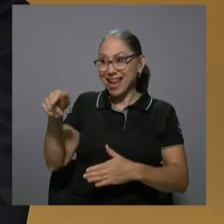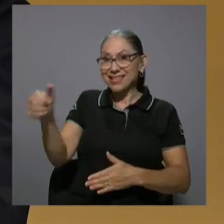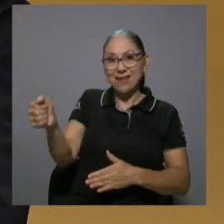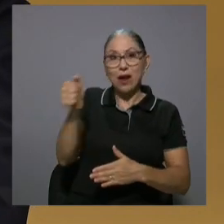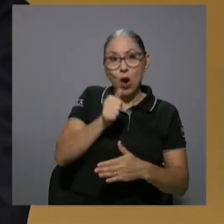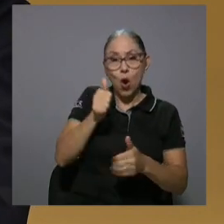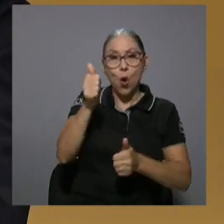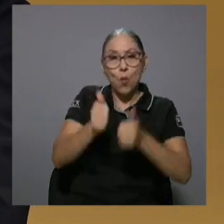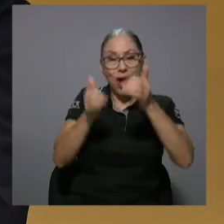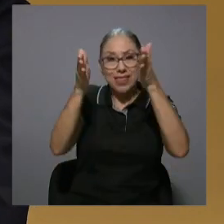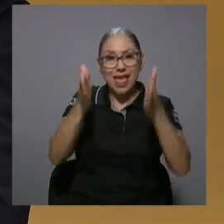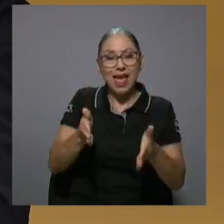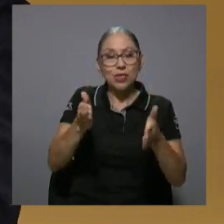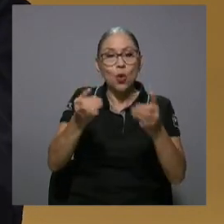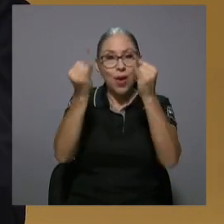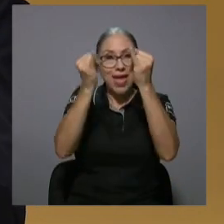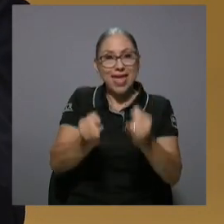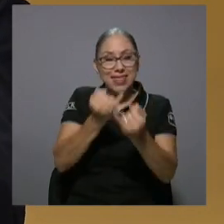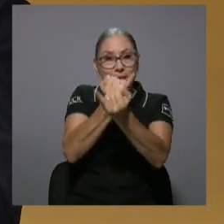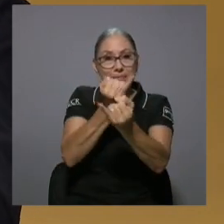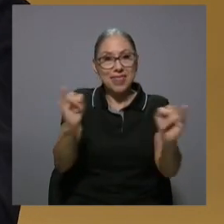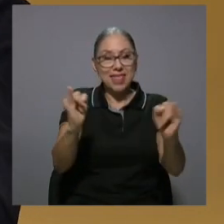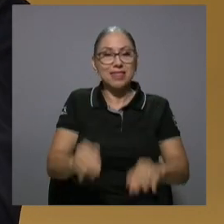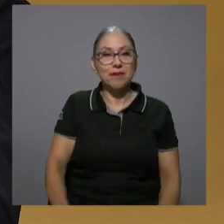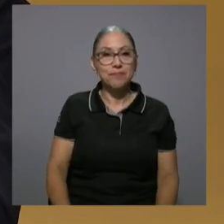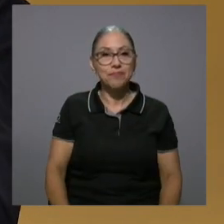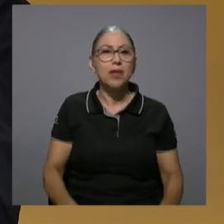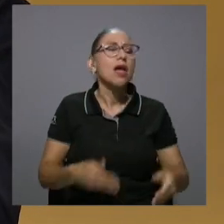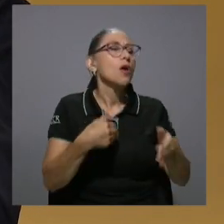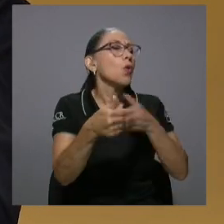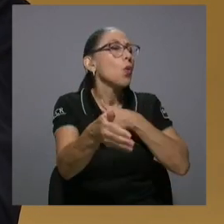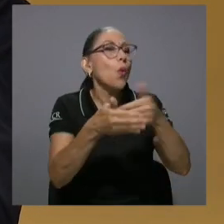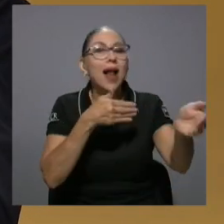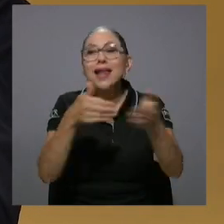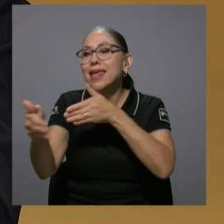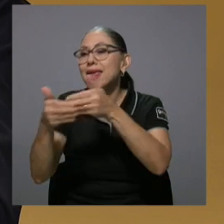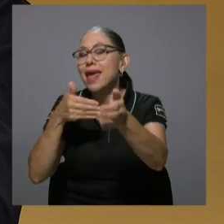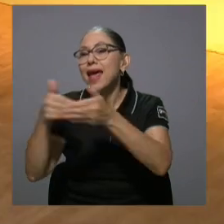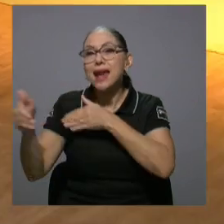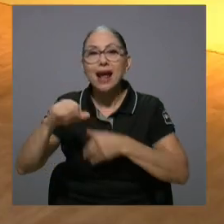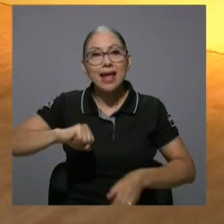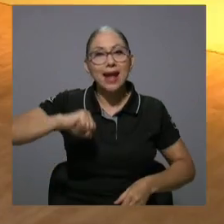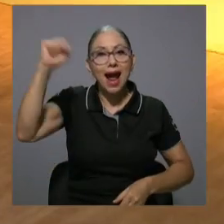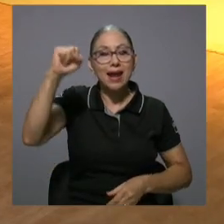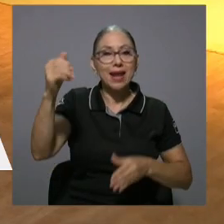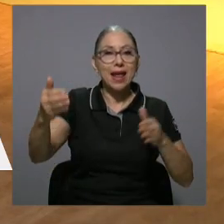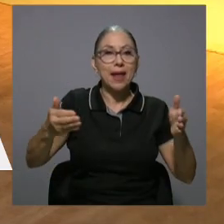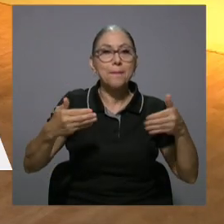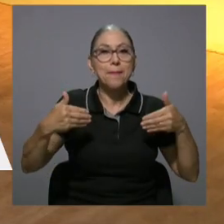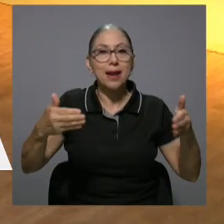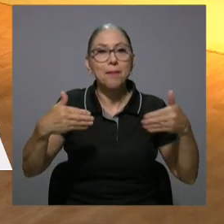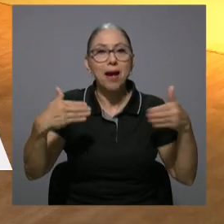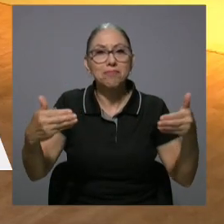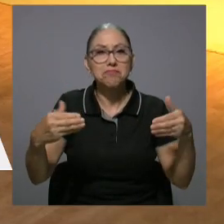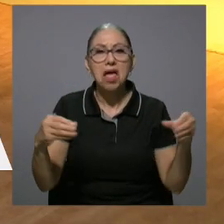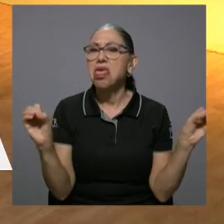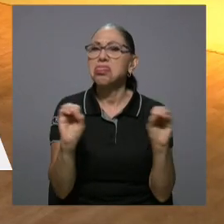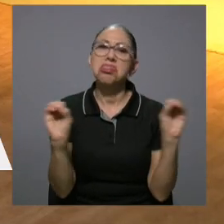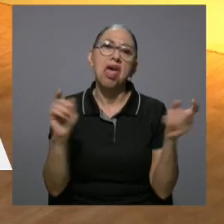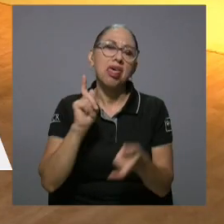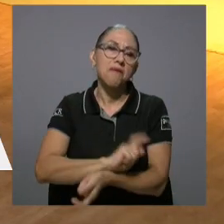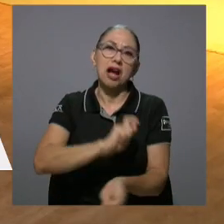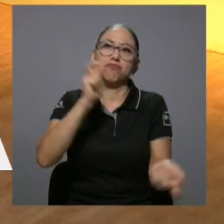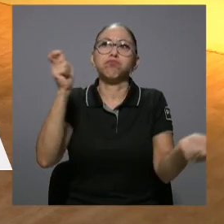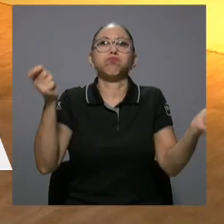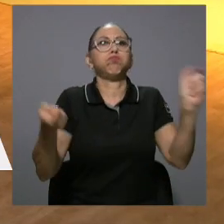candidato independiente. Ahora, cualquiera que gane en Panamá, nada va a cambiar drásticamente. O sea, las